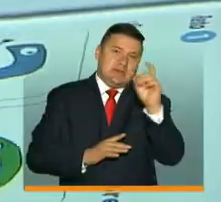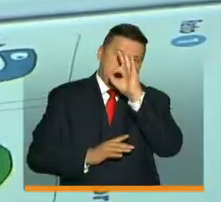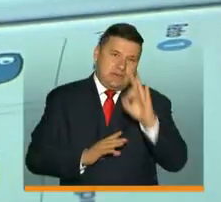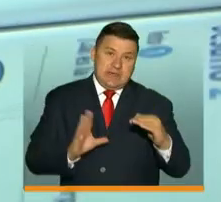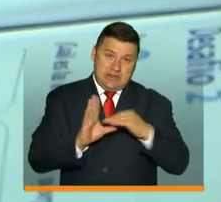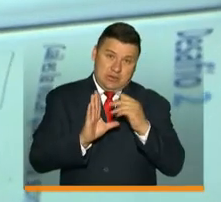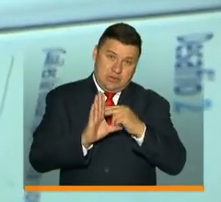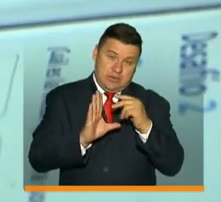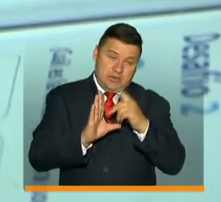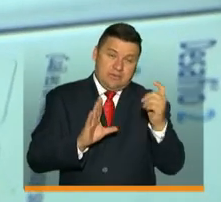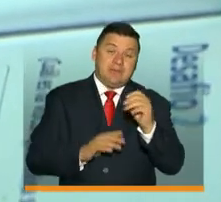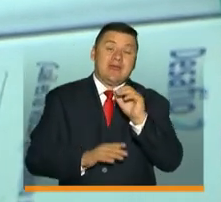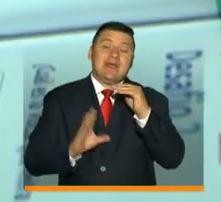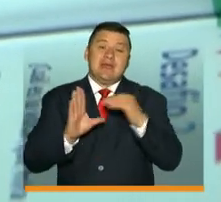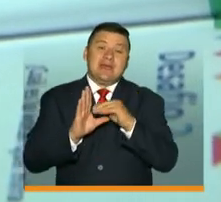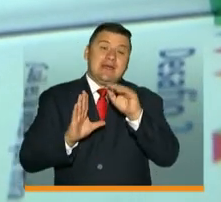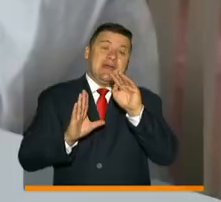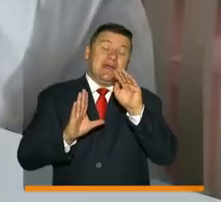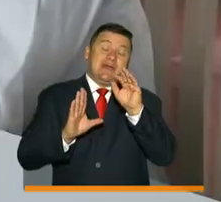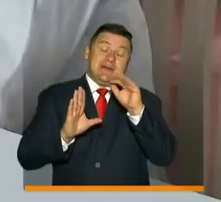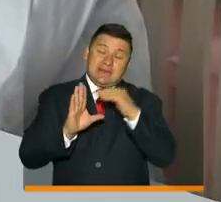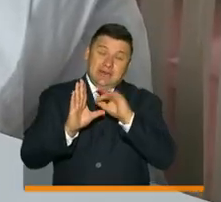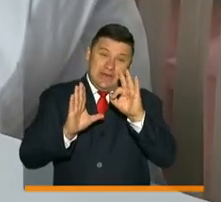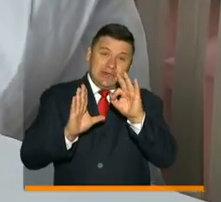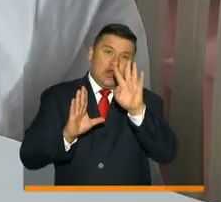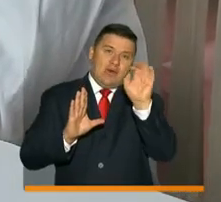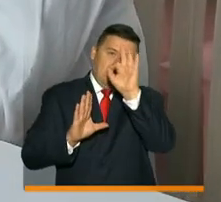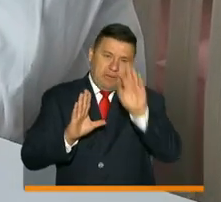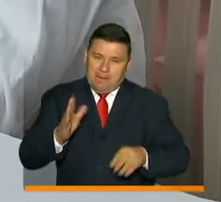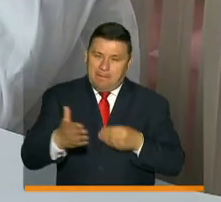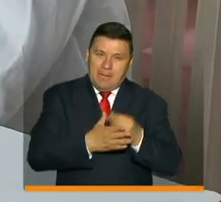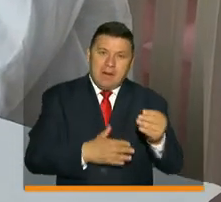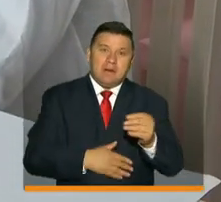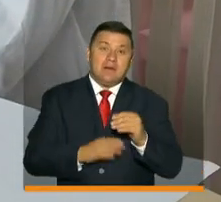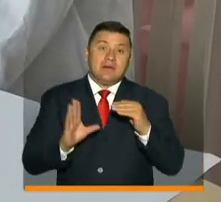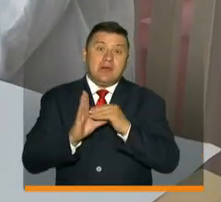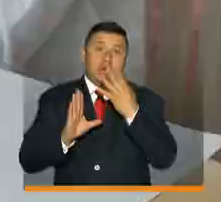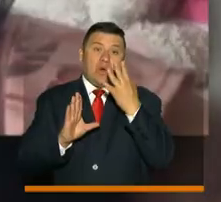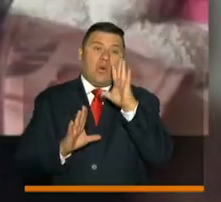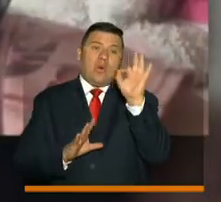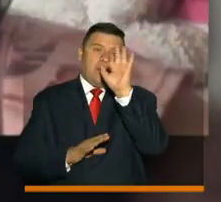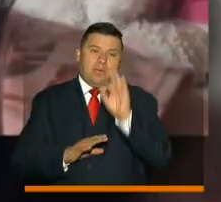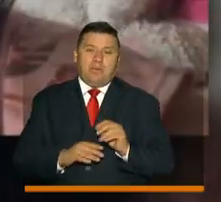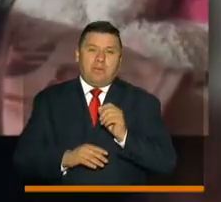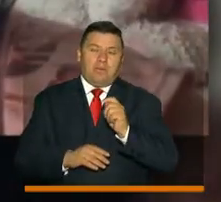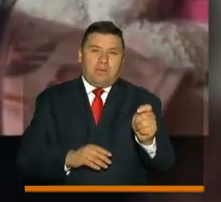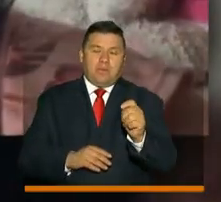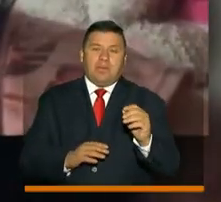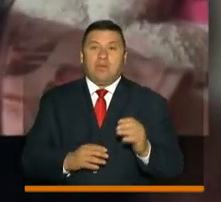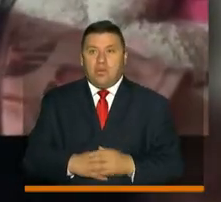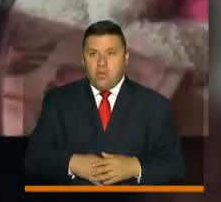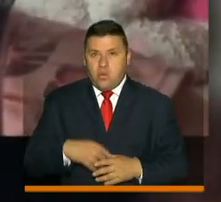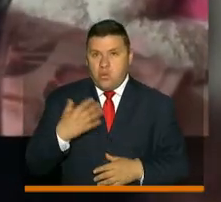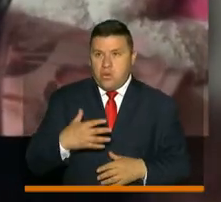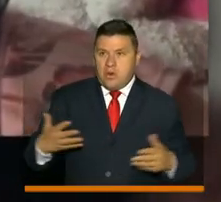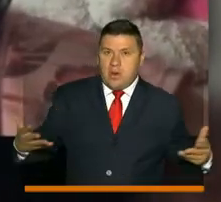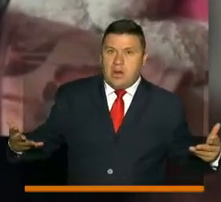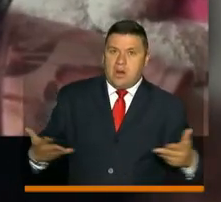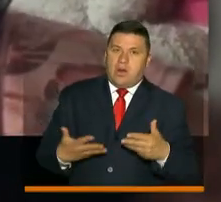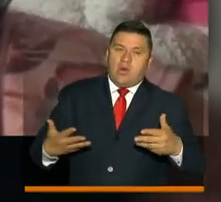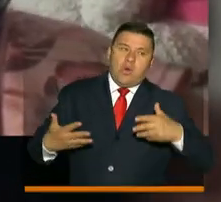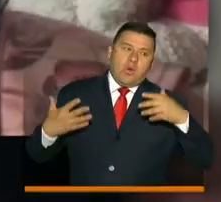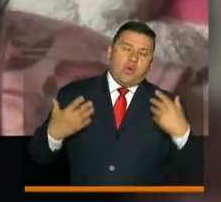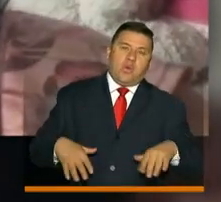100%, estrato 3, el 90%, y estrato 4, el 50%. Son en este momento de mucha ayuda, de